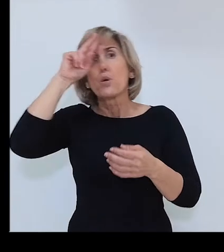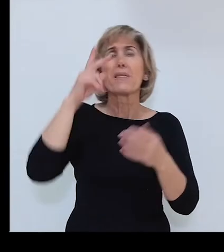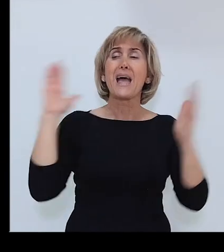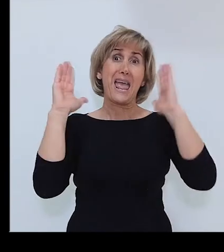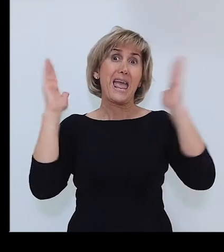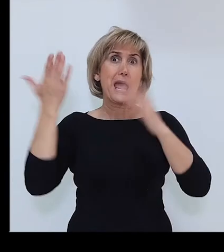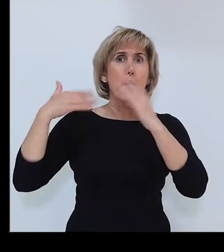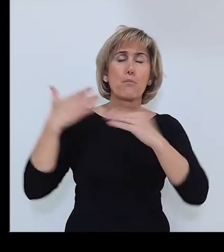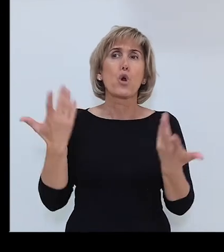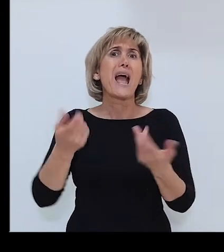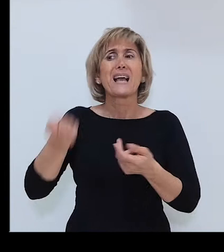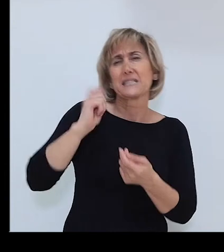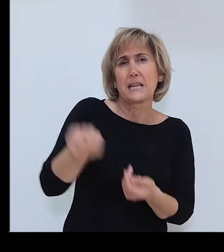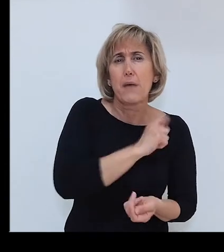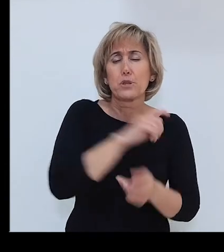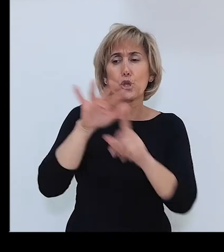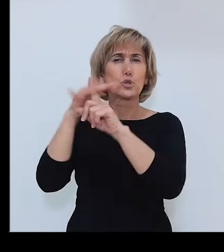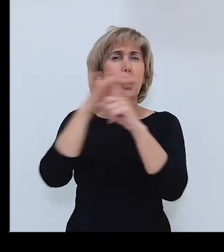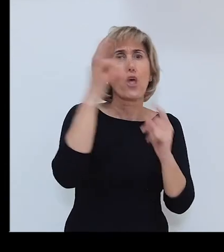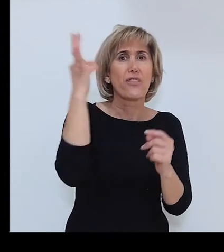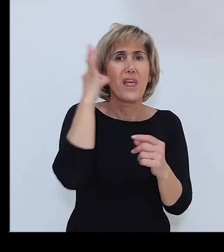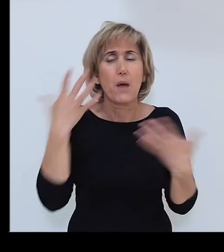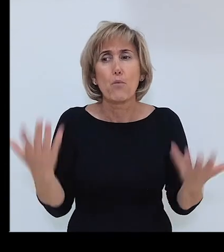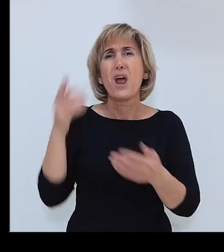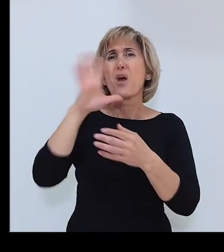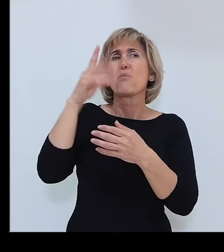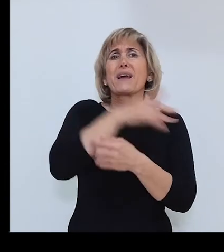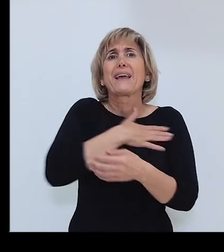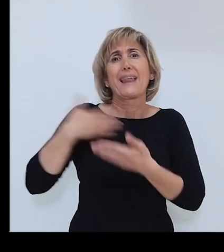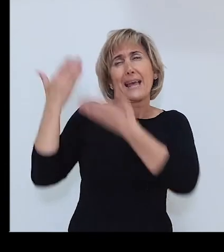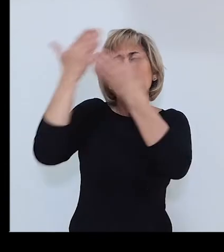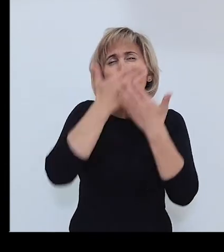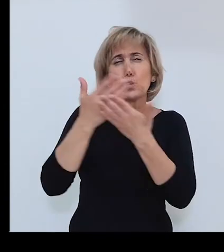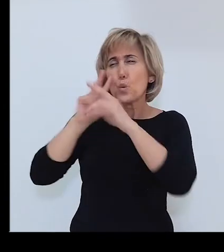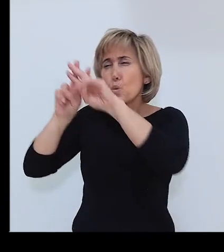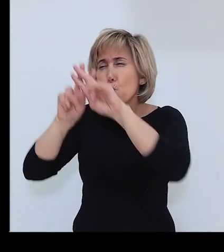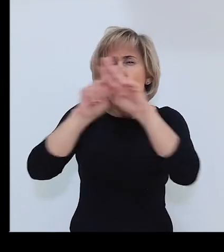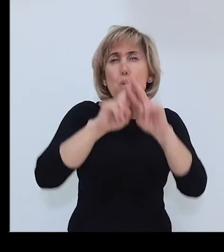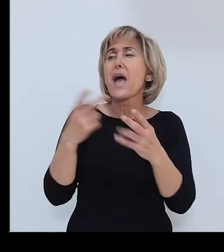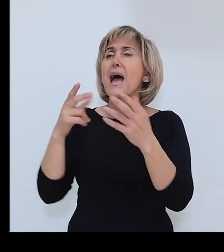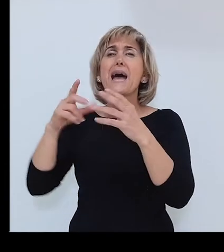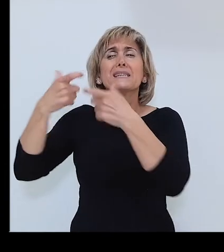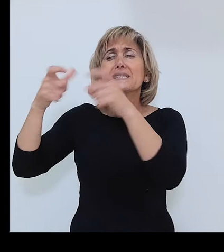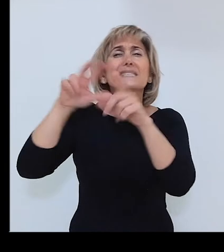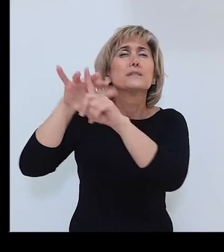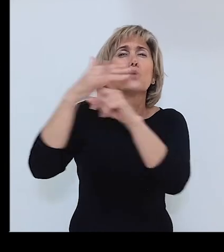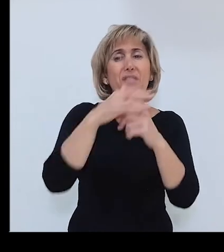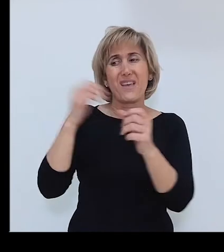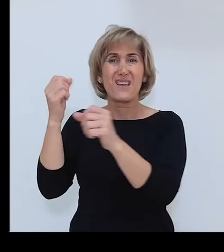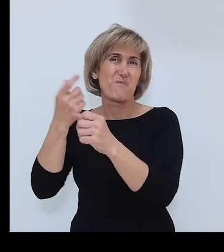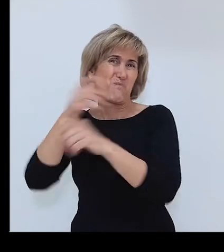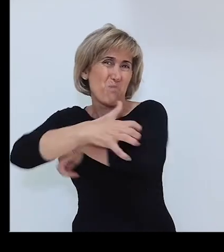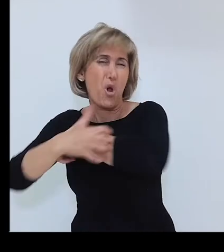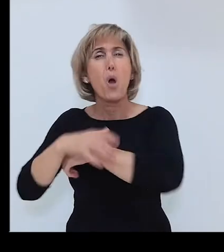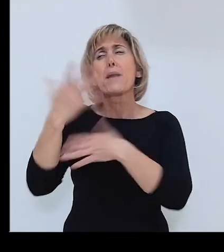su tiempo, con la esclavitud, con la situación de las mujeres, con estudiar problemas concretos, la pobreza, el trabajo doméstico,